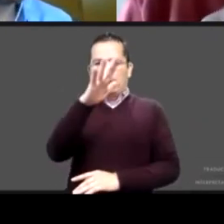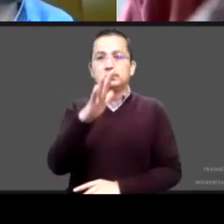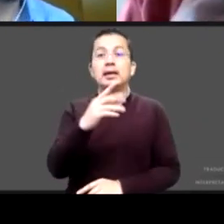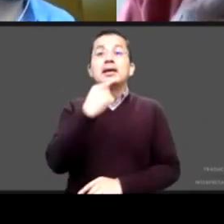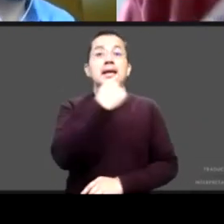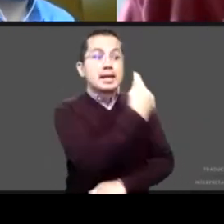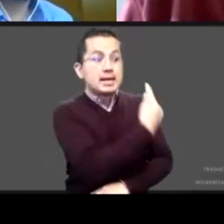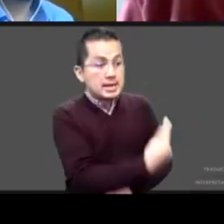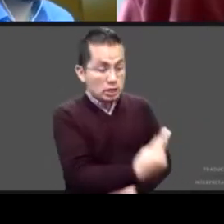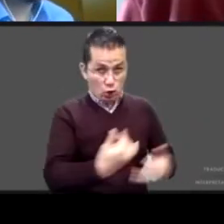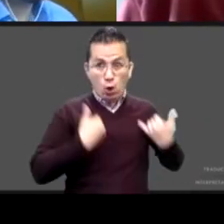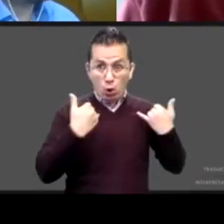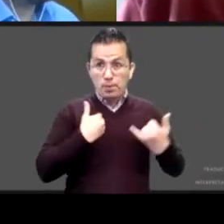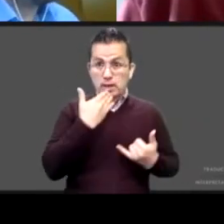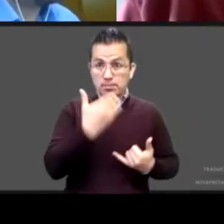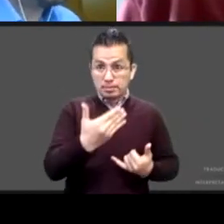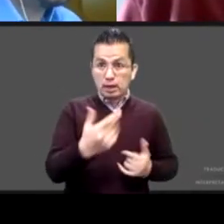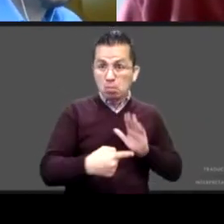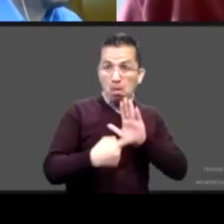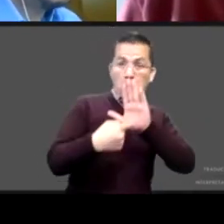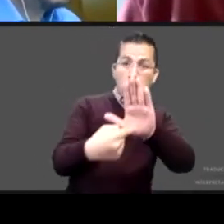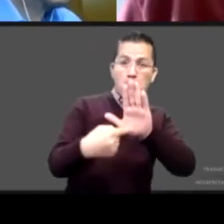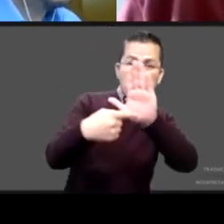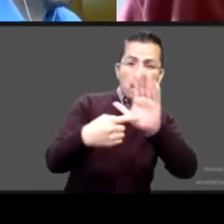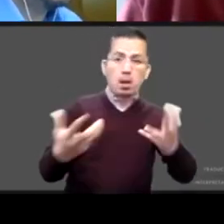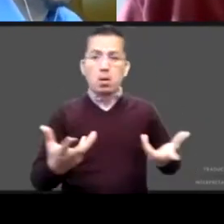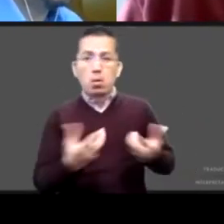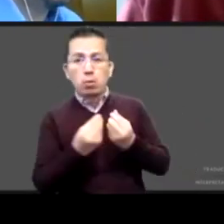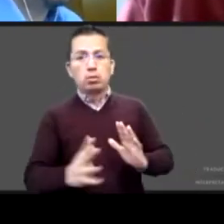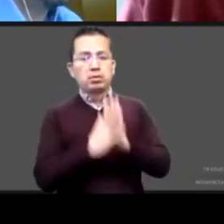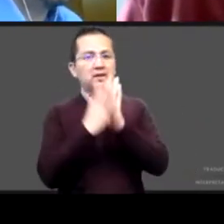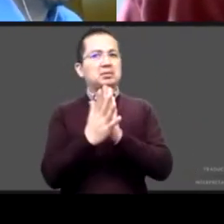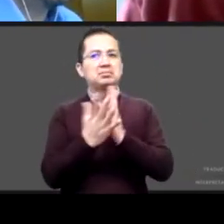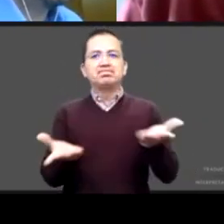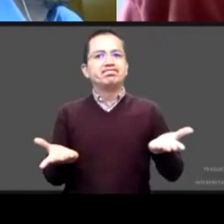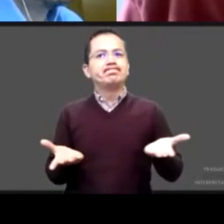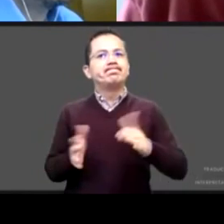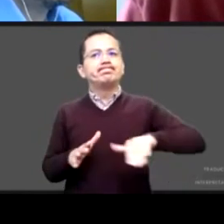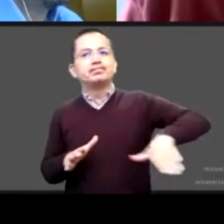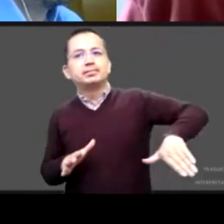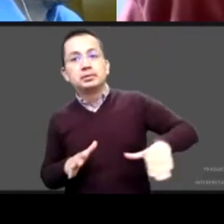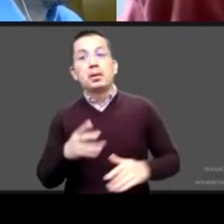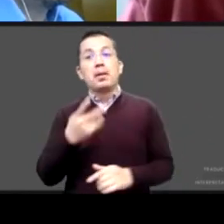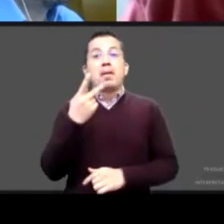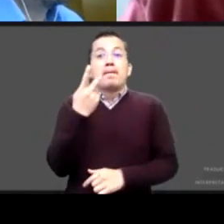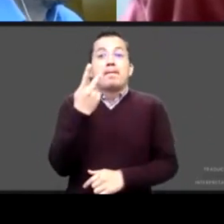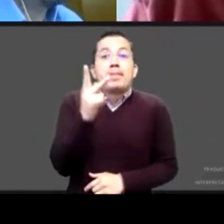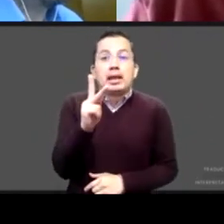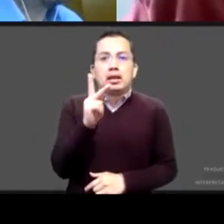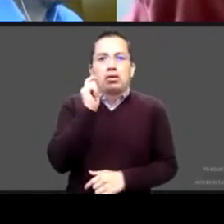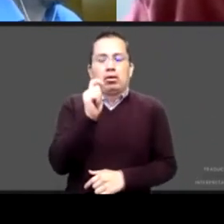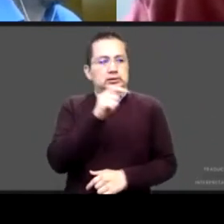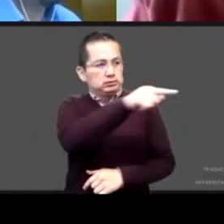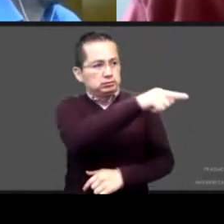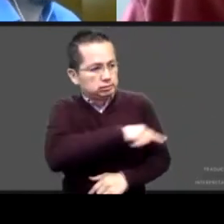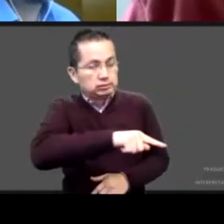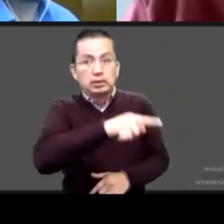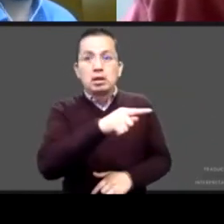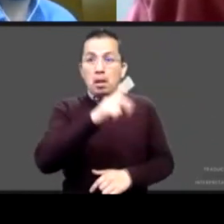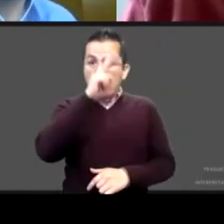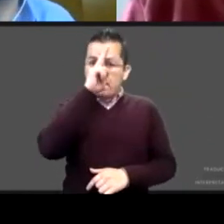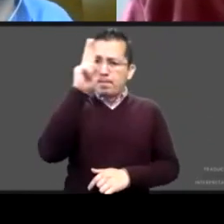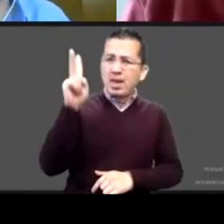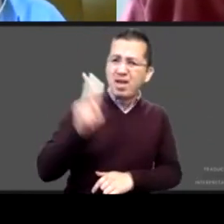Pero contrariamente a lo que podemos pensar en el sentido de que no son los más afectados por el virus,